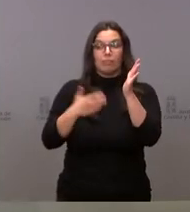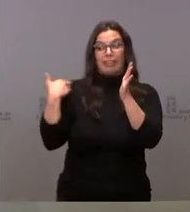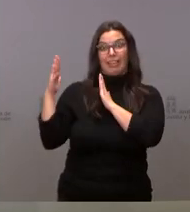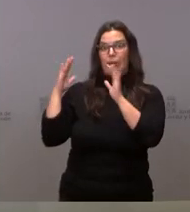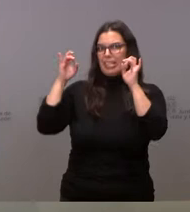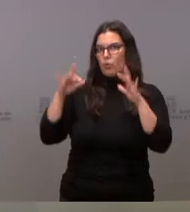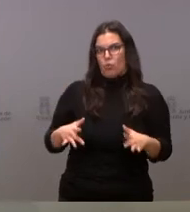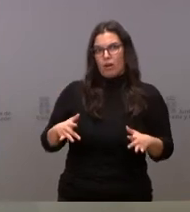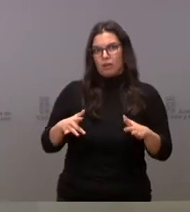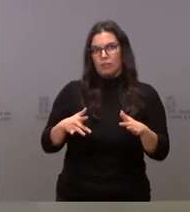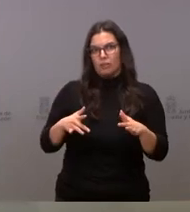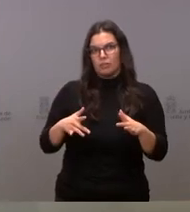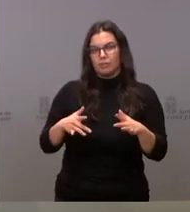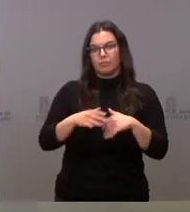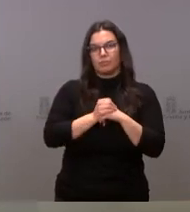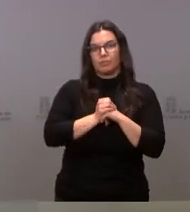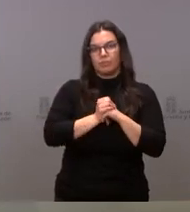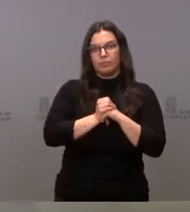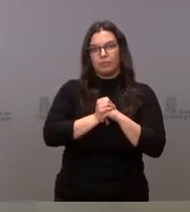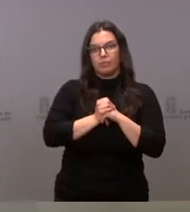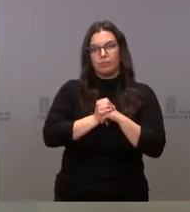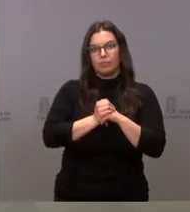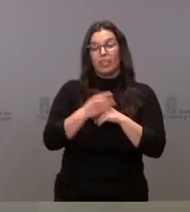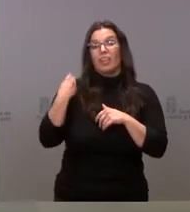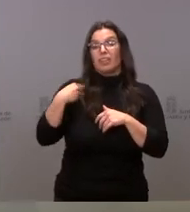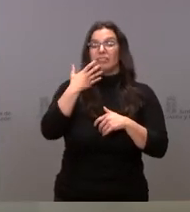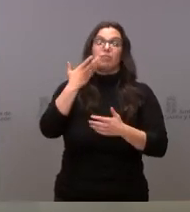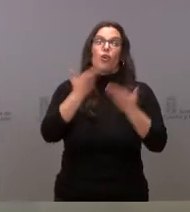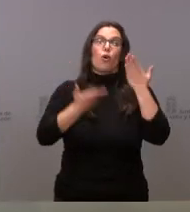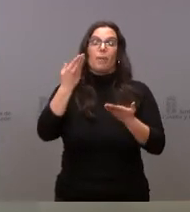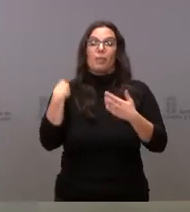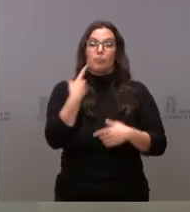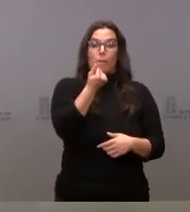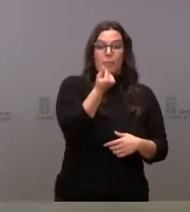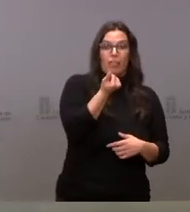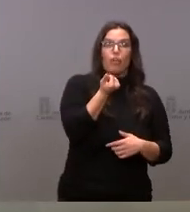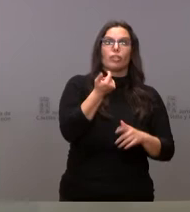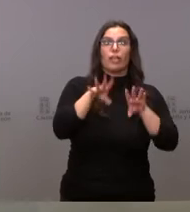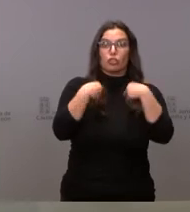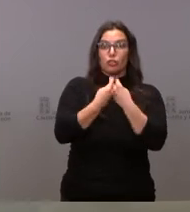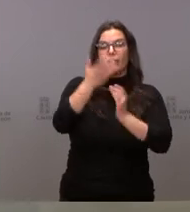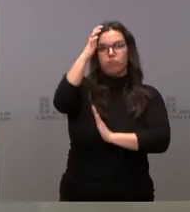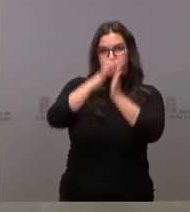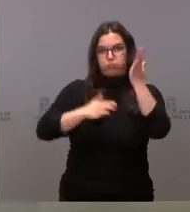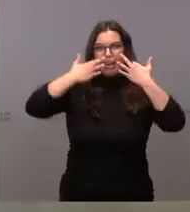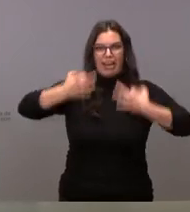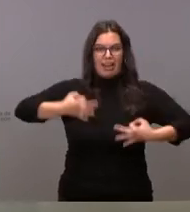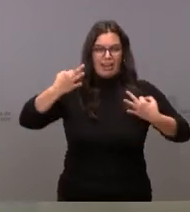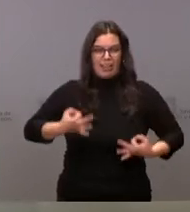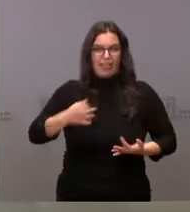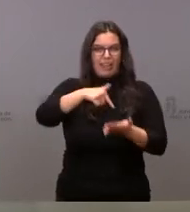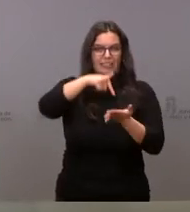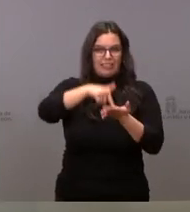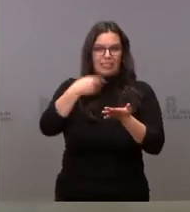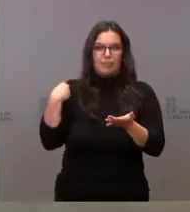momento que lógicamente reducida la inflación supone una reducción en términos reales de las tasas académicas que